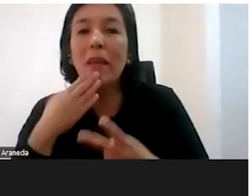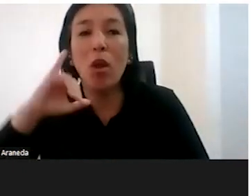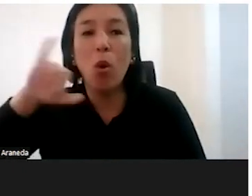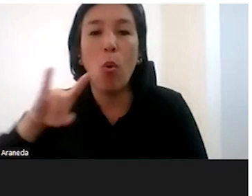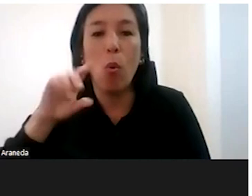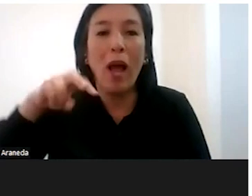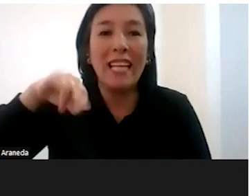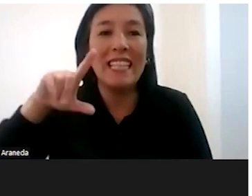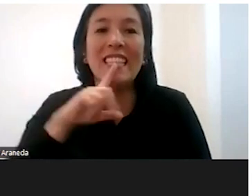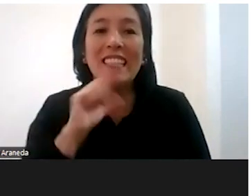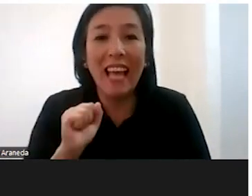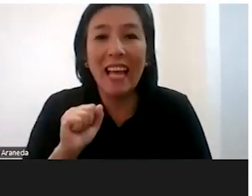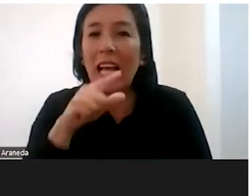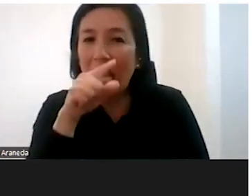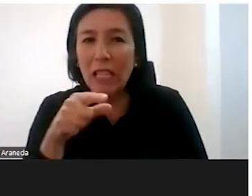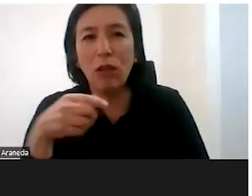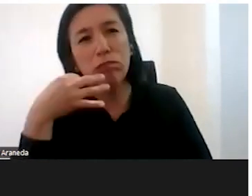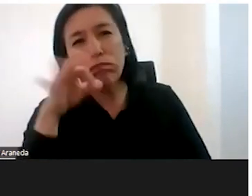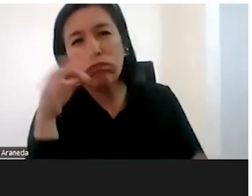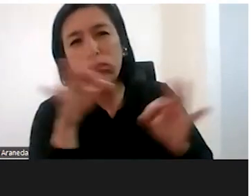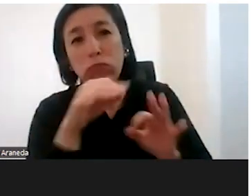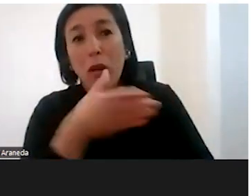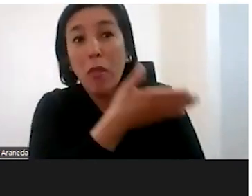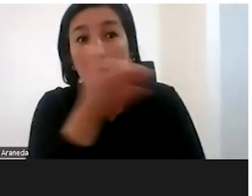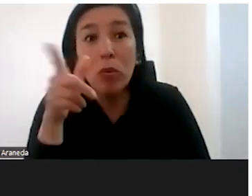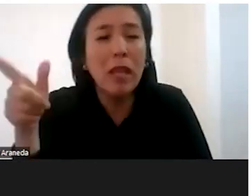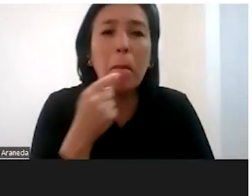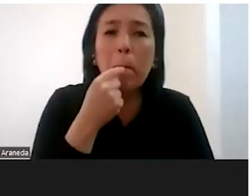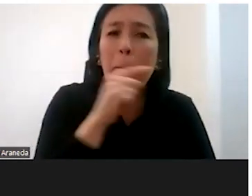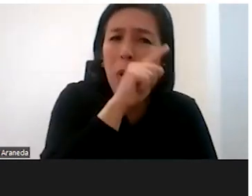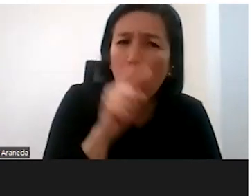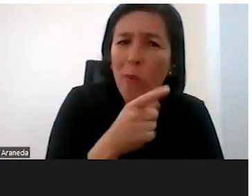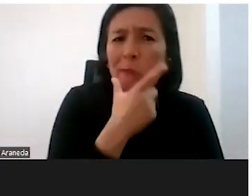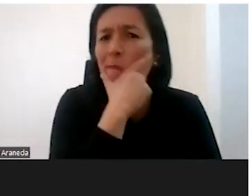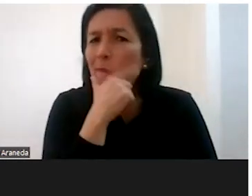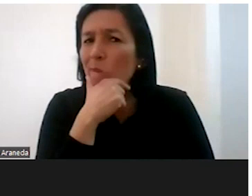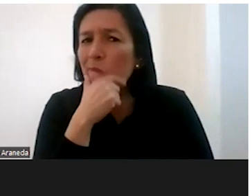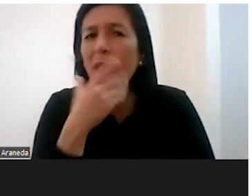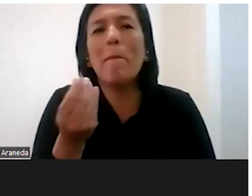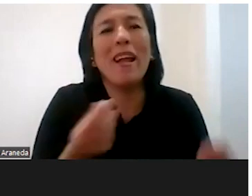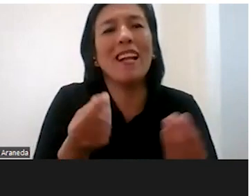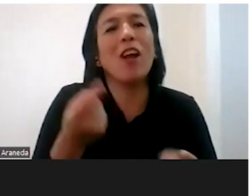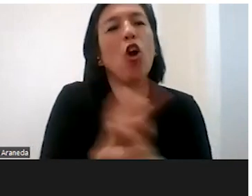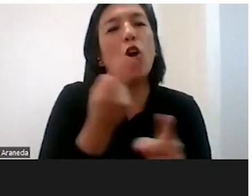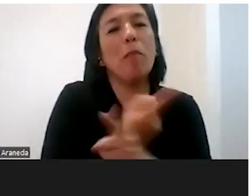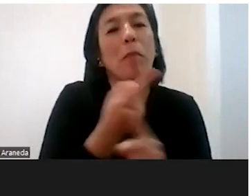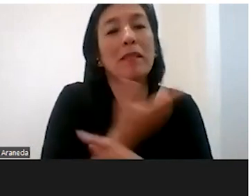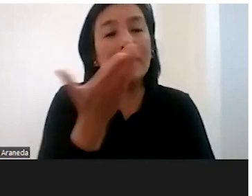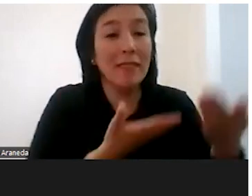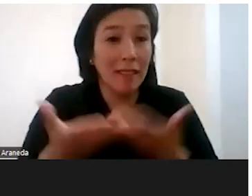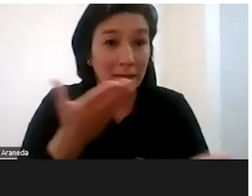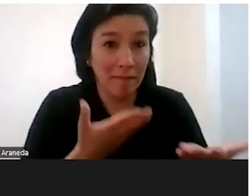poder hacer preguntas, levantar ahí una conversación. Entonces, la idea es que las